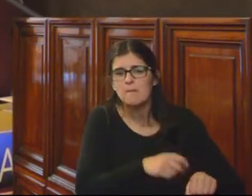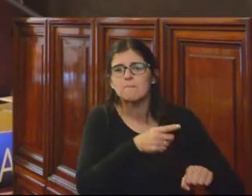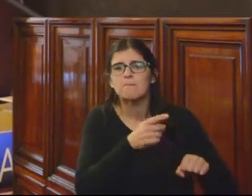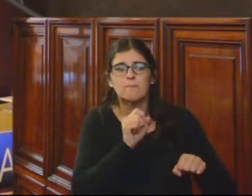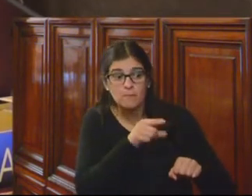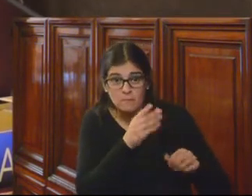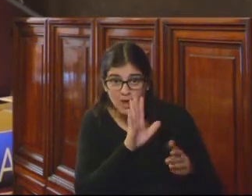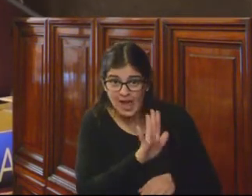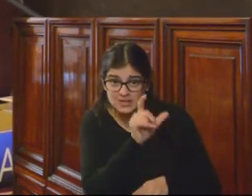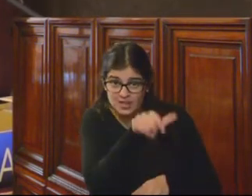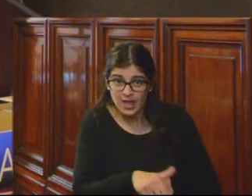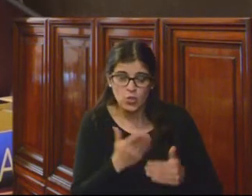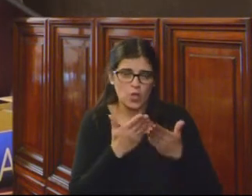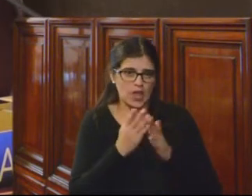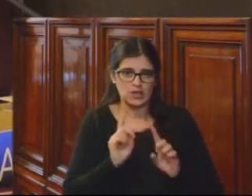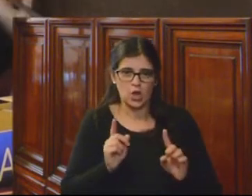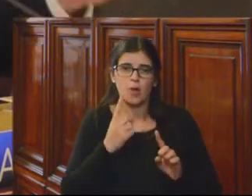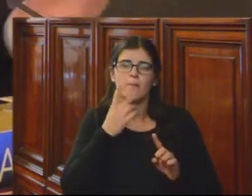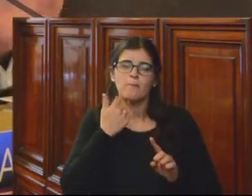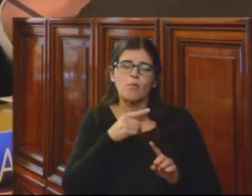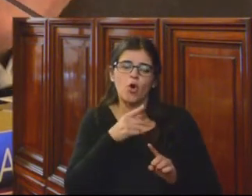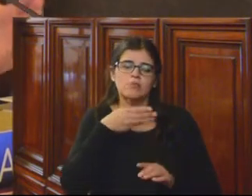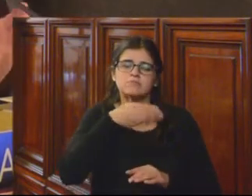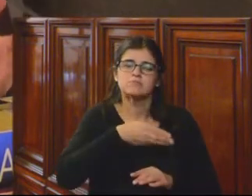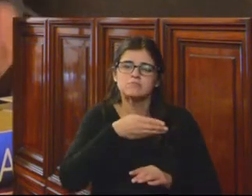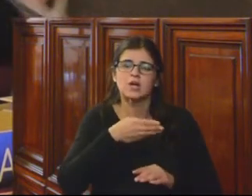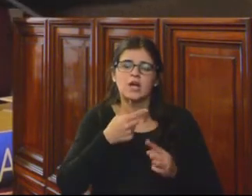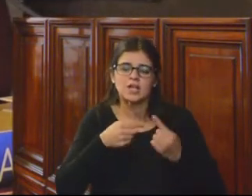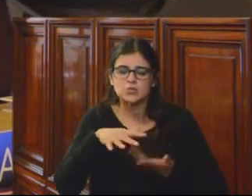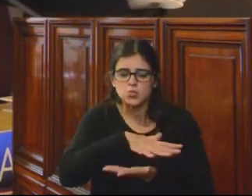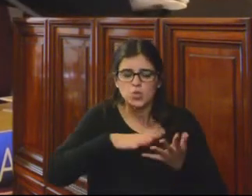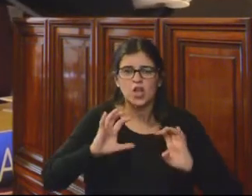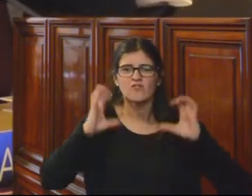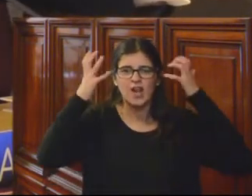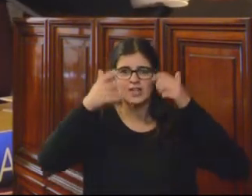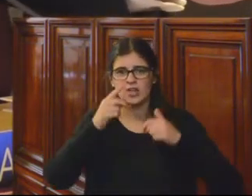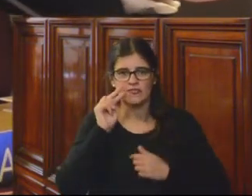estudiante. Fueron detenidos por estar participando en hechos de violencia. Ustedes vieron allí